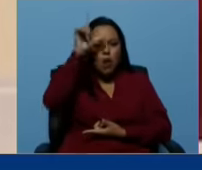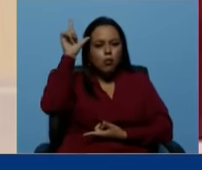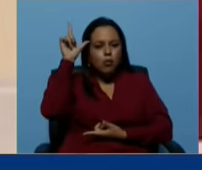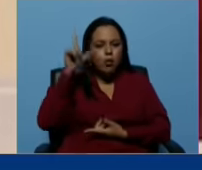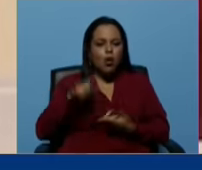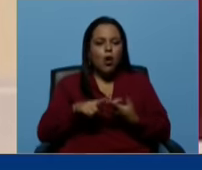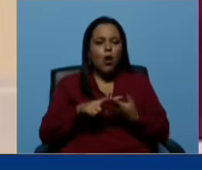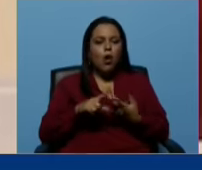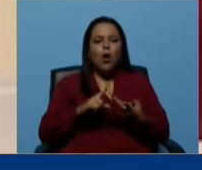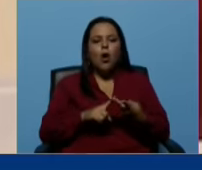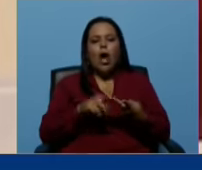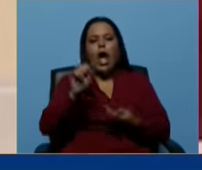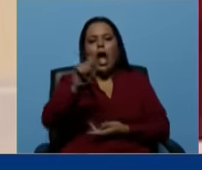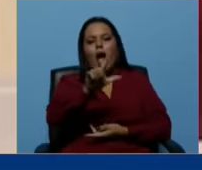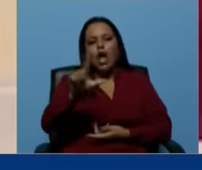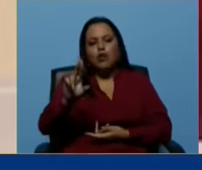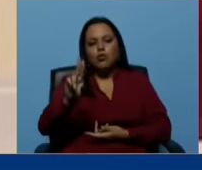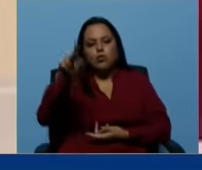Aluc,